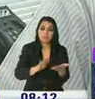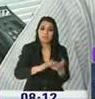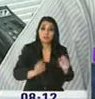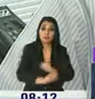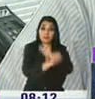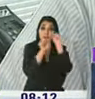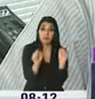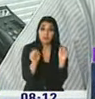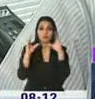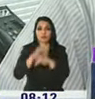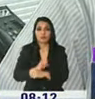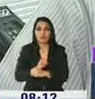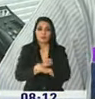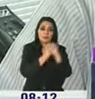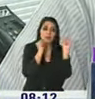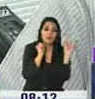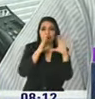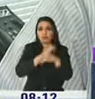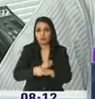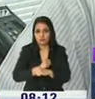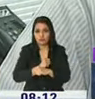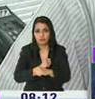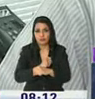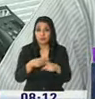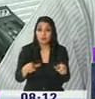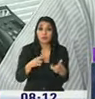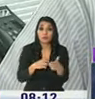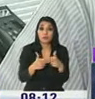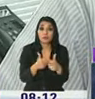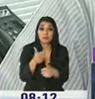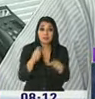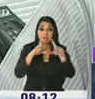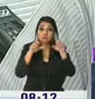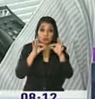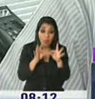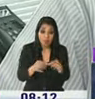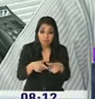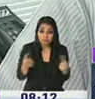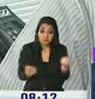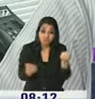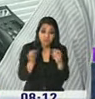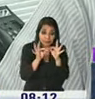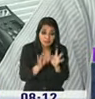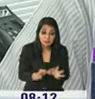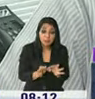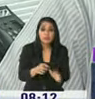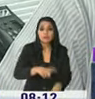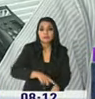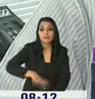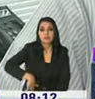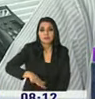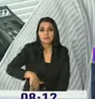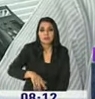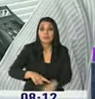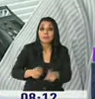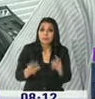matutino y nocturno, y por problemas propios ya demasiado de mantenimiento de flota, que entra mantenimiento, estamos